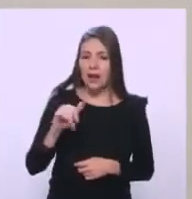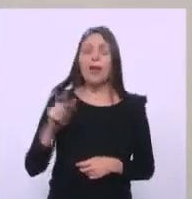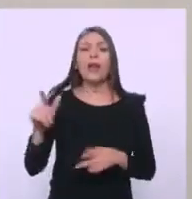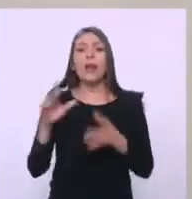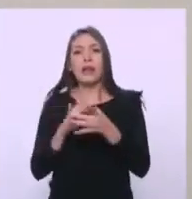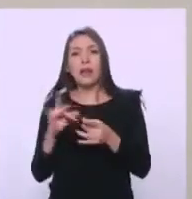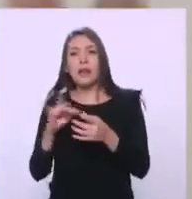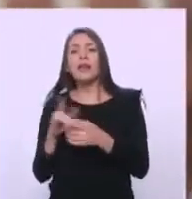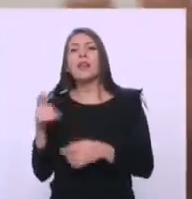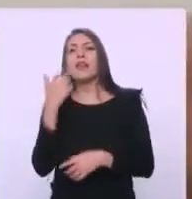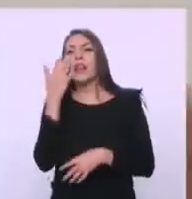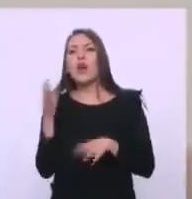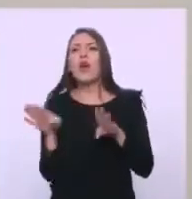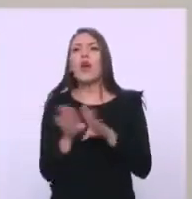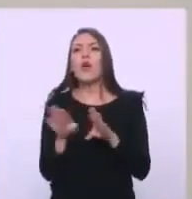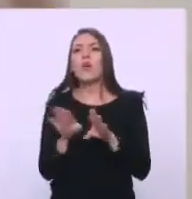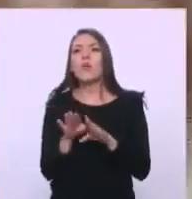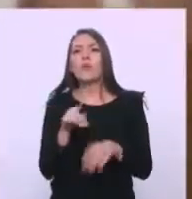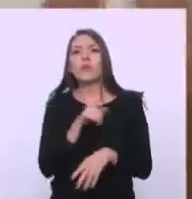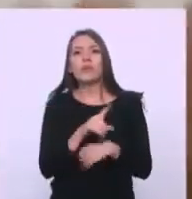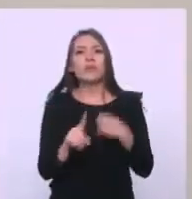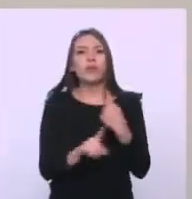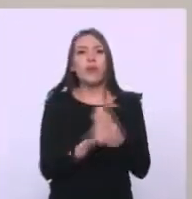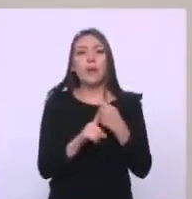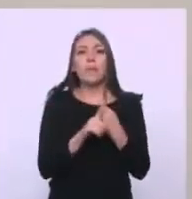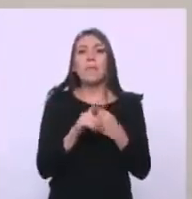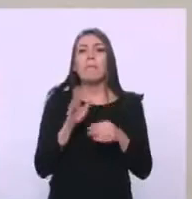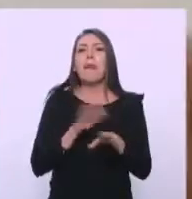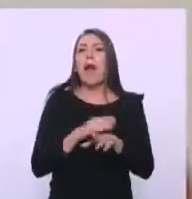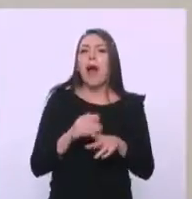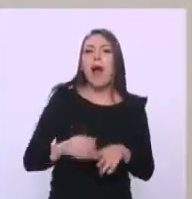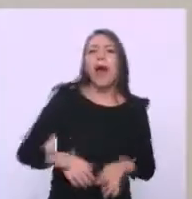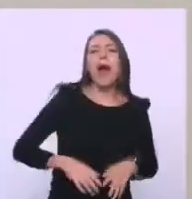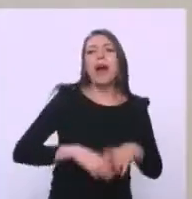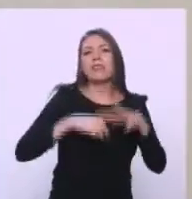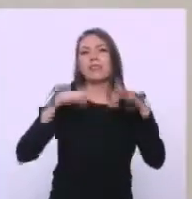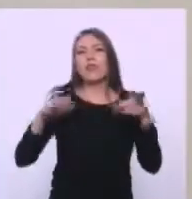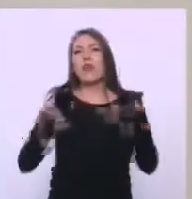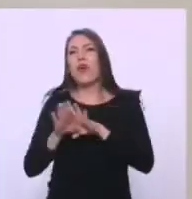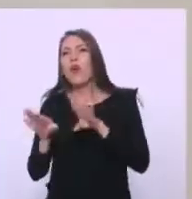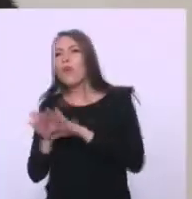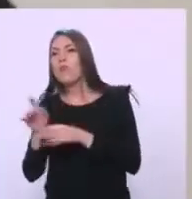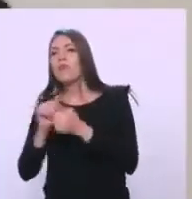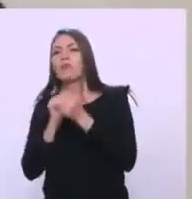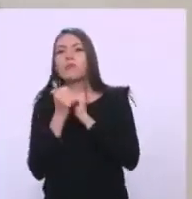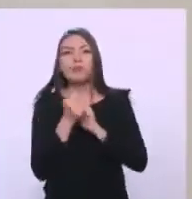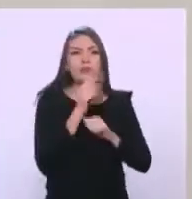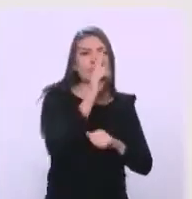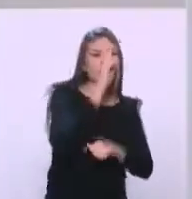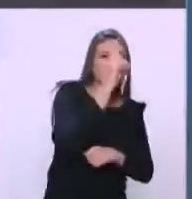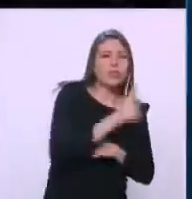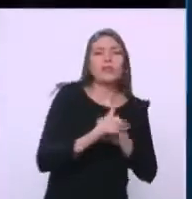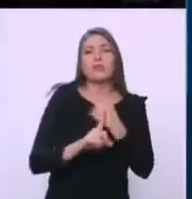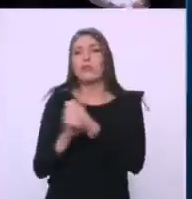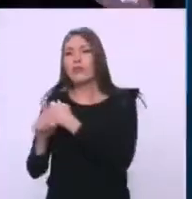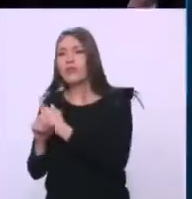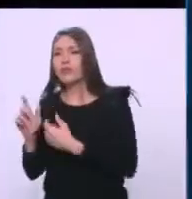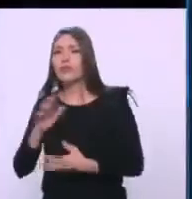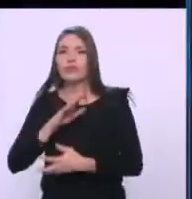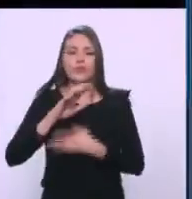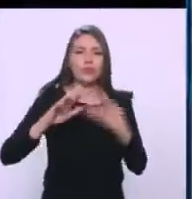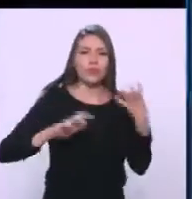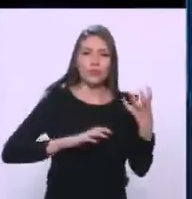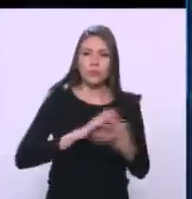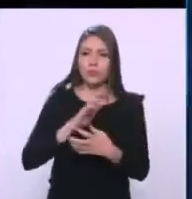como de hacerlo más, de potenciar las oportunidades de generar violencia. La crispación de los grupos que acudieron